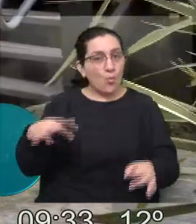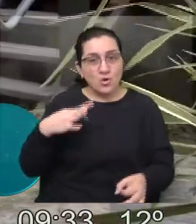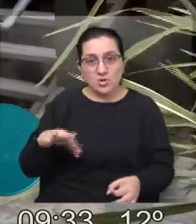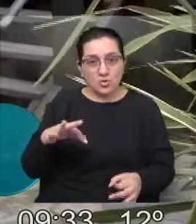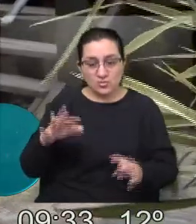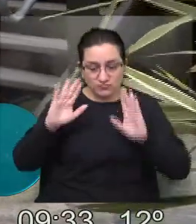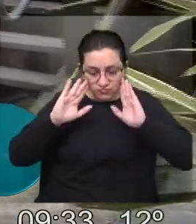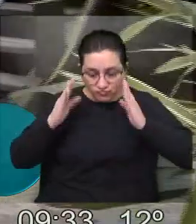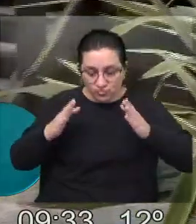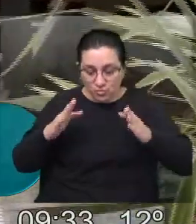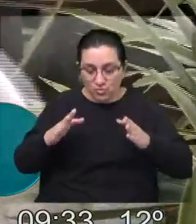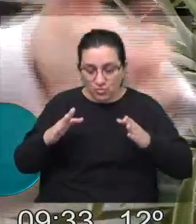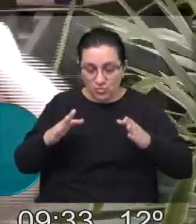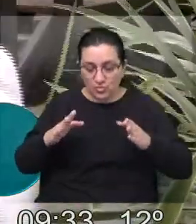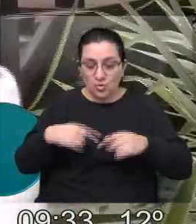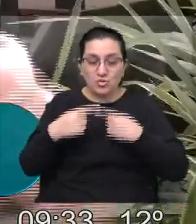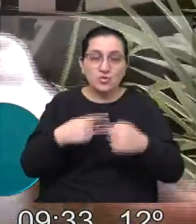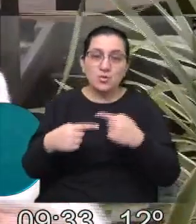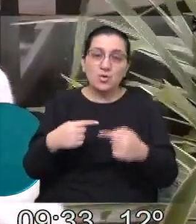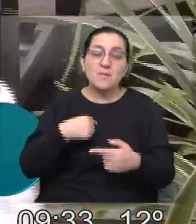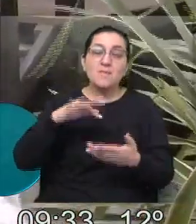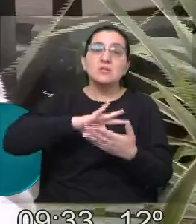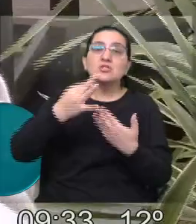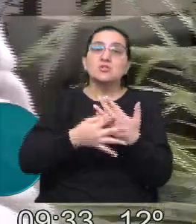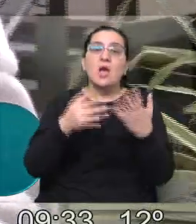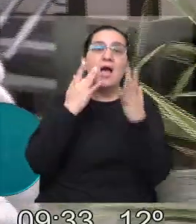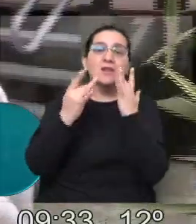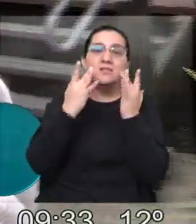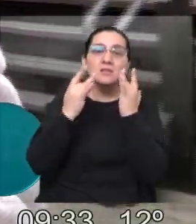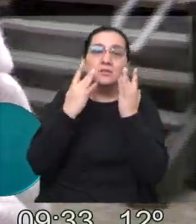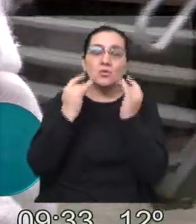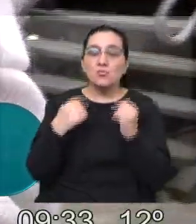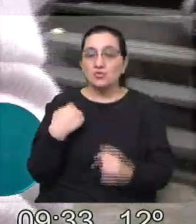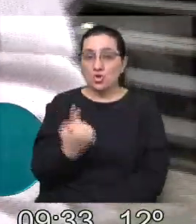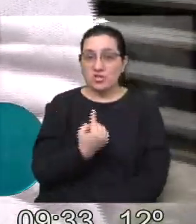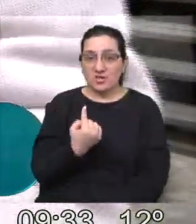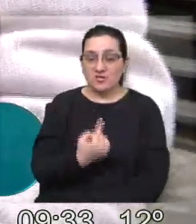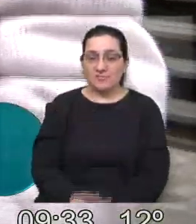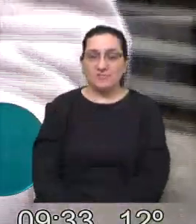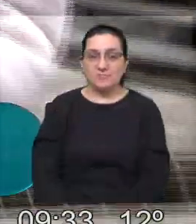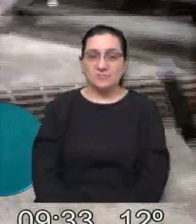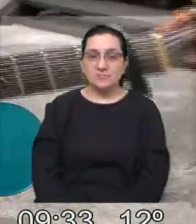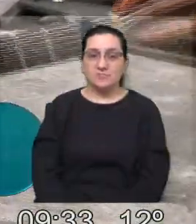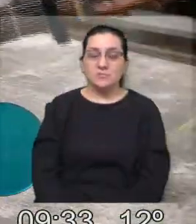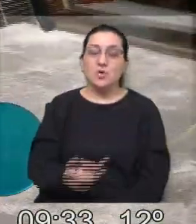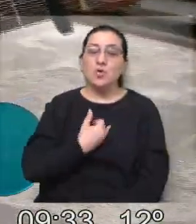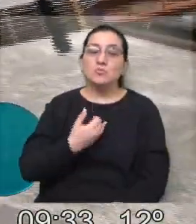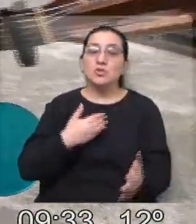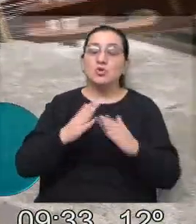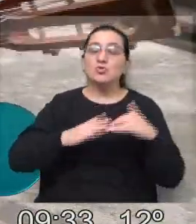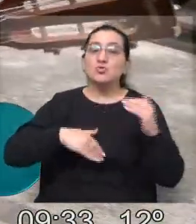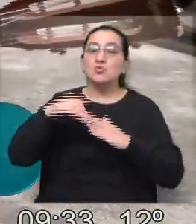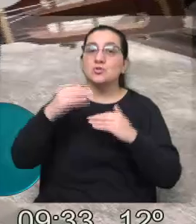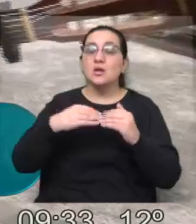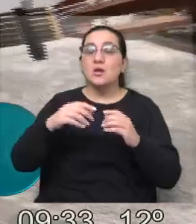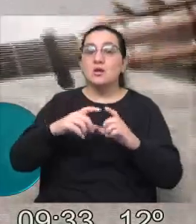tema de seguir adelante con mi proyecto artístico como solista. Agustín, ¿cómo se va construyendo un álbum? ¿Cómo